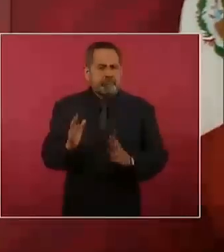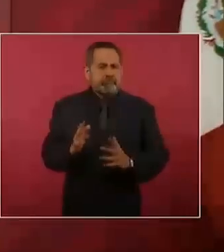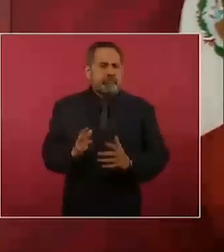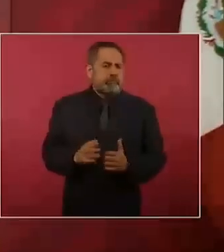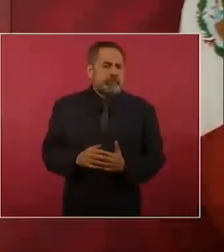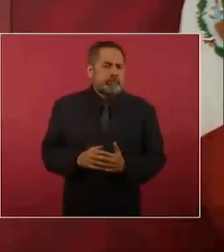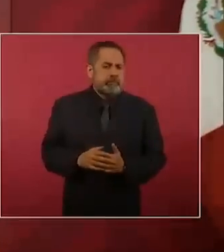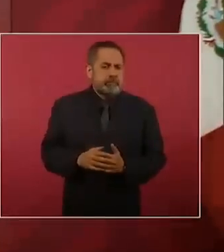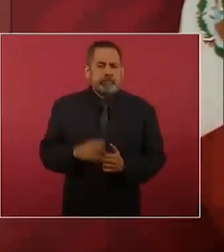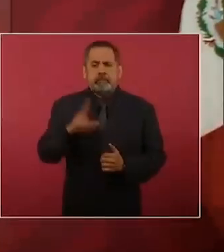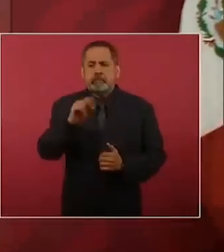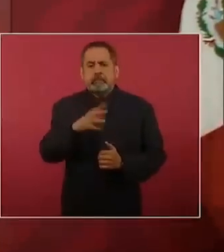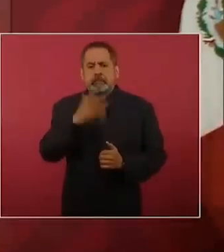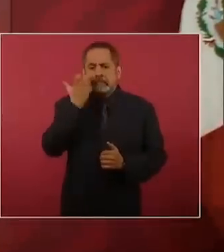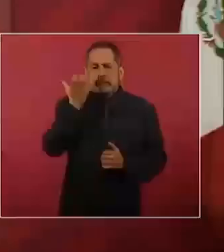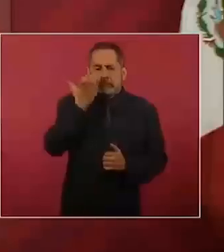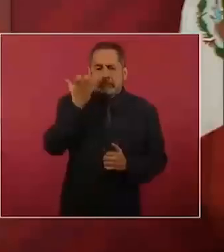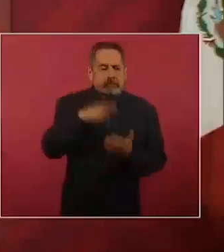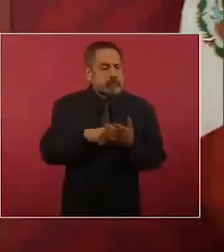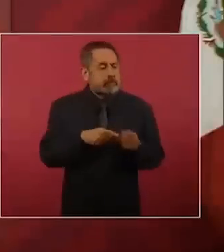No utilizar esto